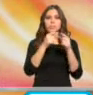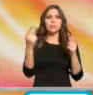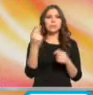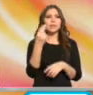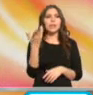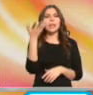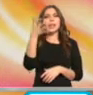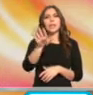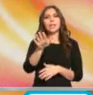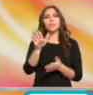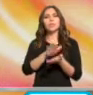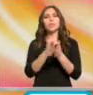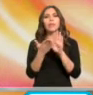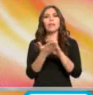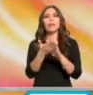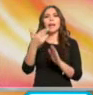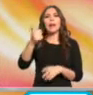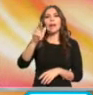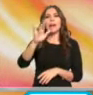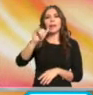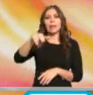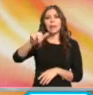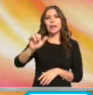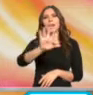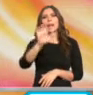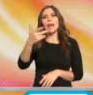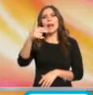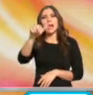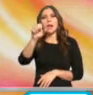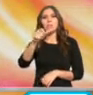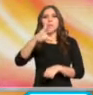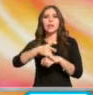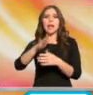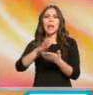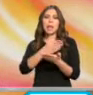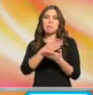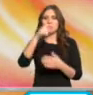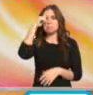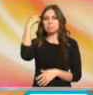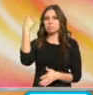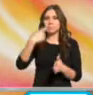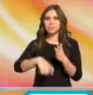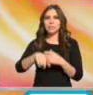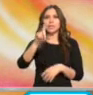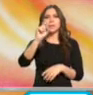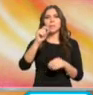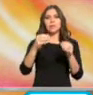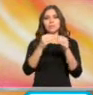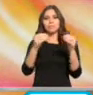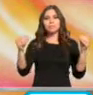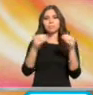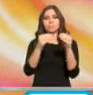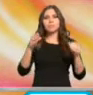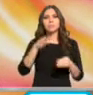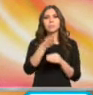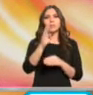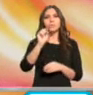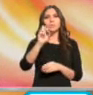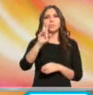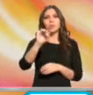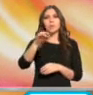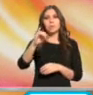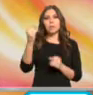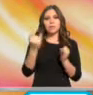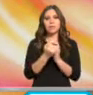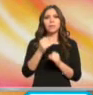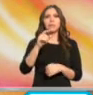de harina que se consiguen en todas partes. Muy bien, 500 gramos de queso crema, muy sencillos de conseguir. Claro. 20 barras de surimi, también sencillos de conseguir. Oye,